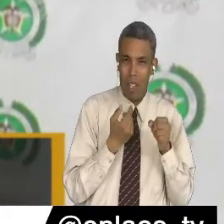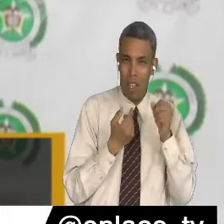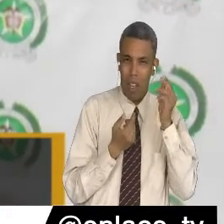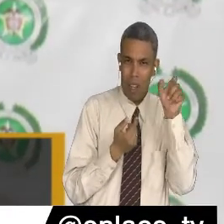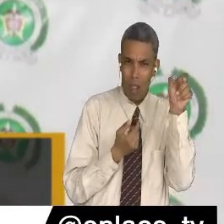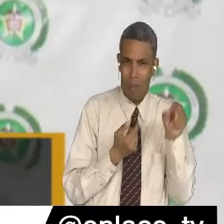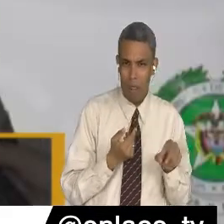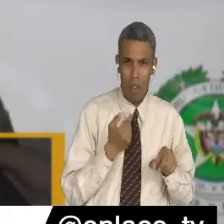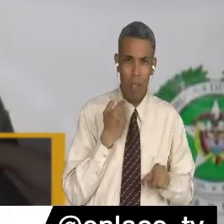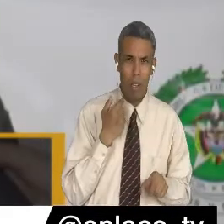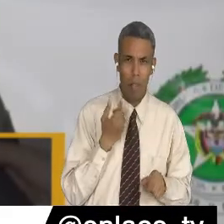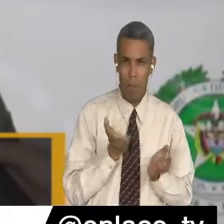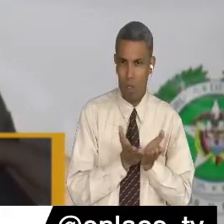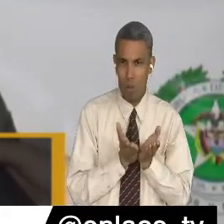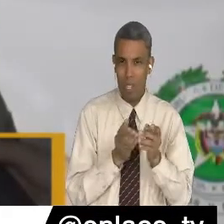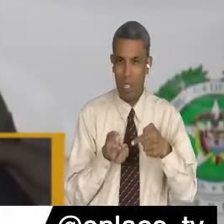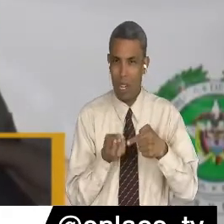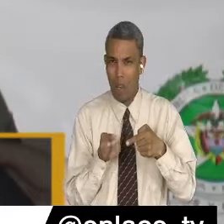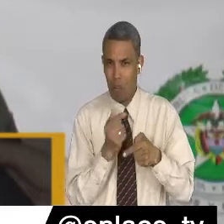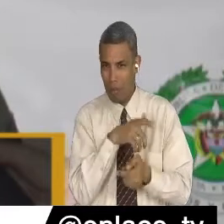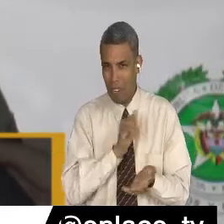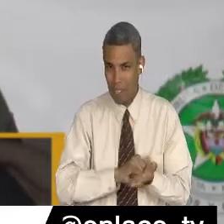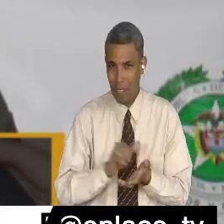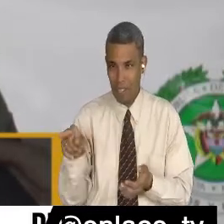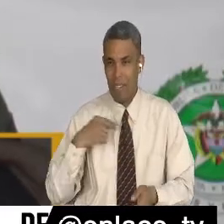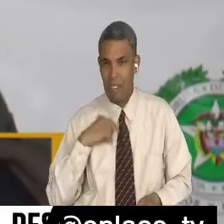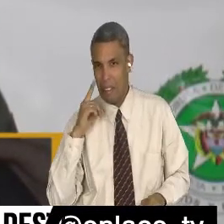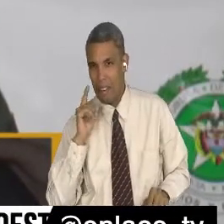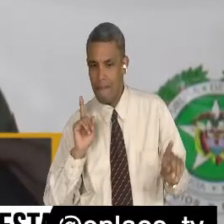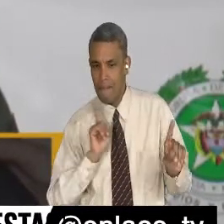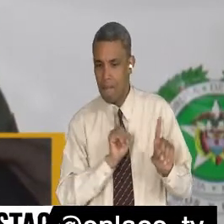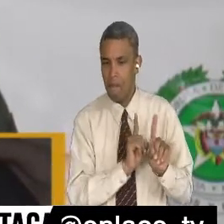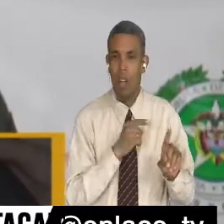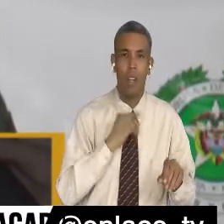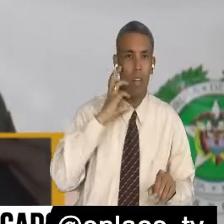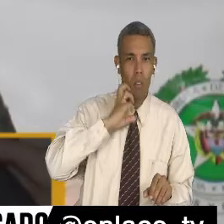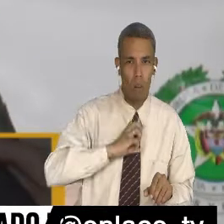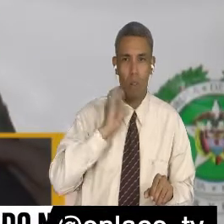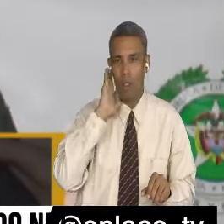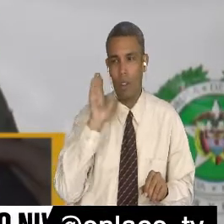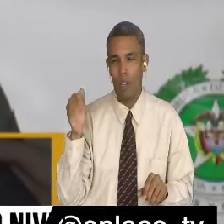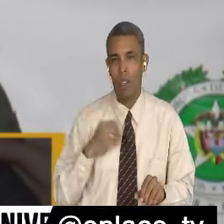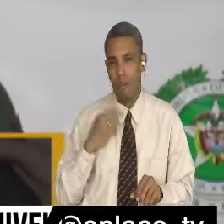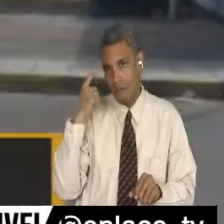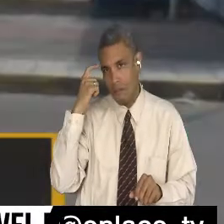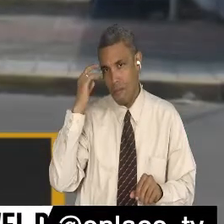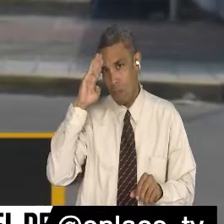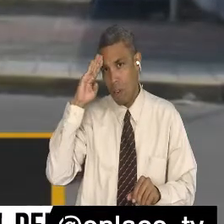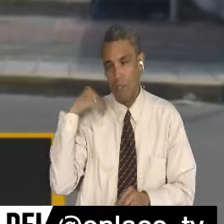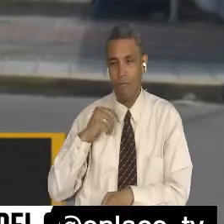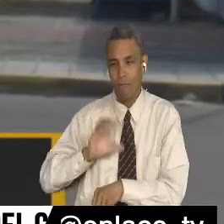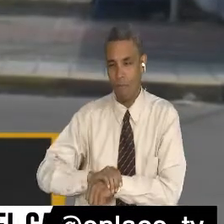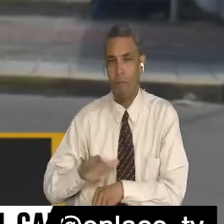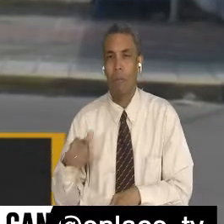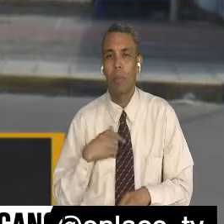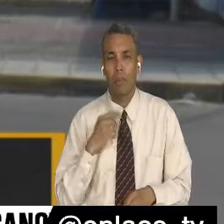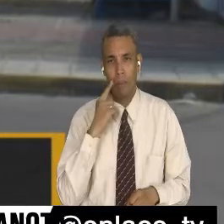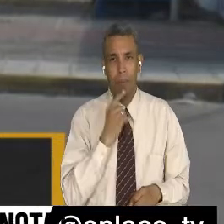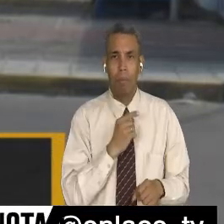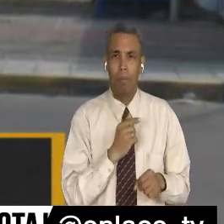Colegio La Normal. Tenemos un foco de incidencia que corresponde al complejo estudiantil entre la UCC, el SENA, La Normal, y